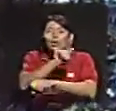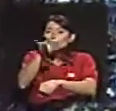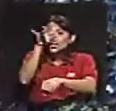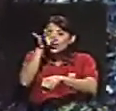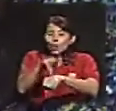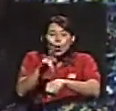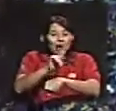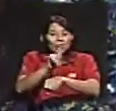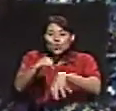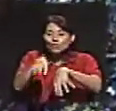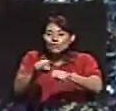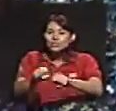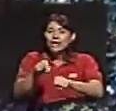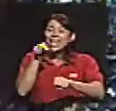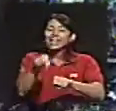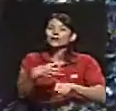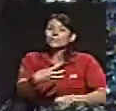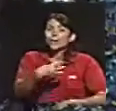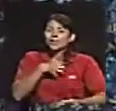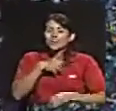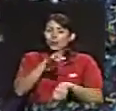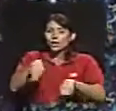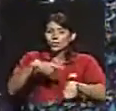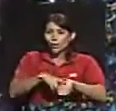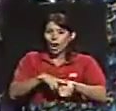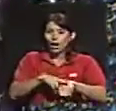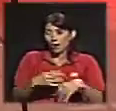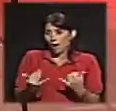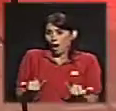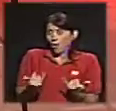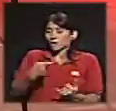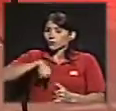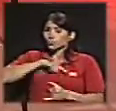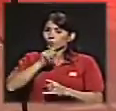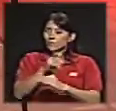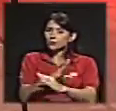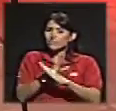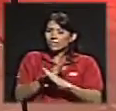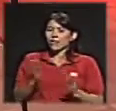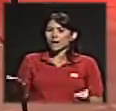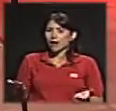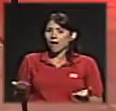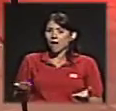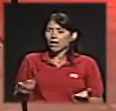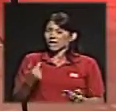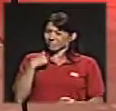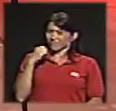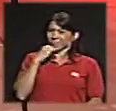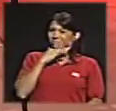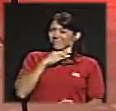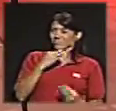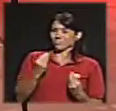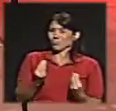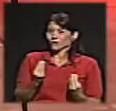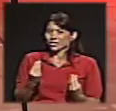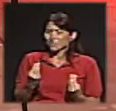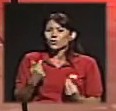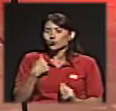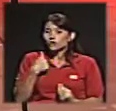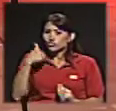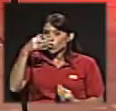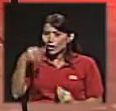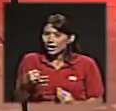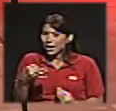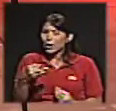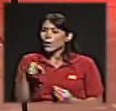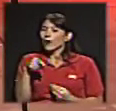patrimonio natural que hoy día, bueno, tenemos que defenderla. Y a mí me extraña muchísimo. Y yo sí creo que